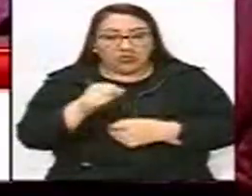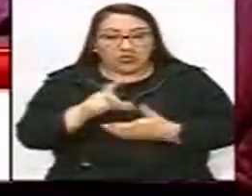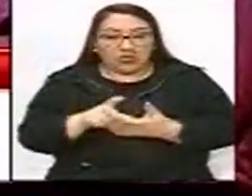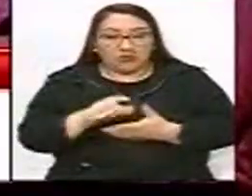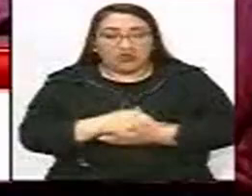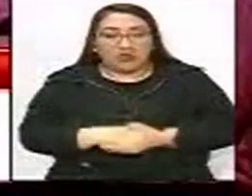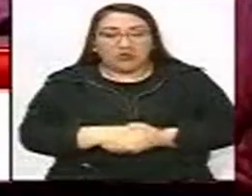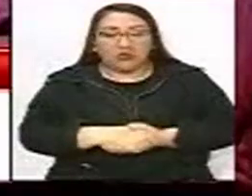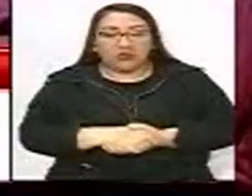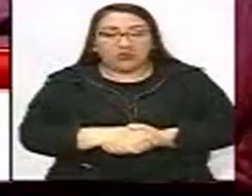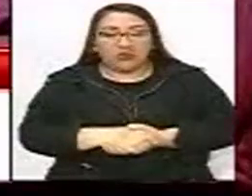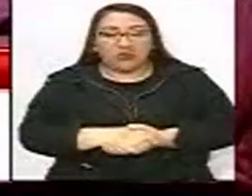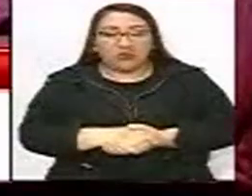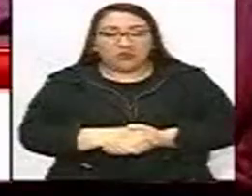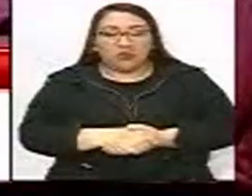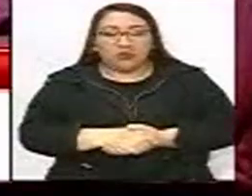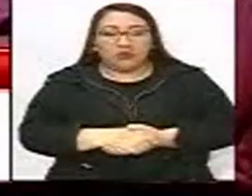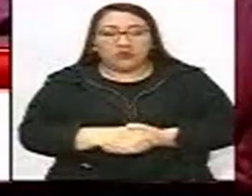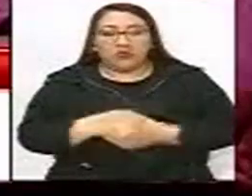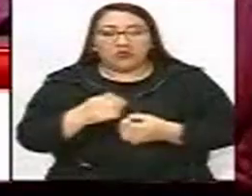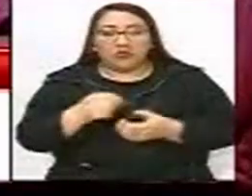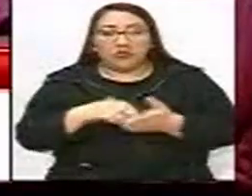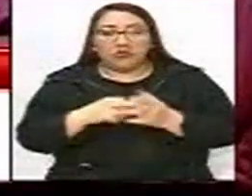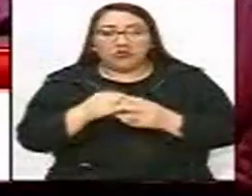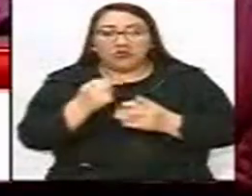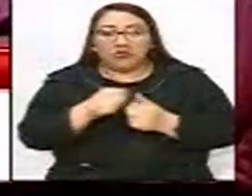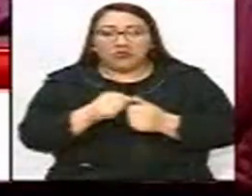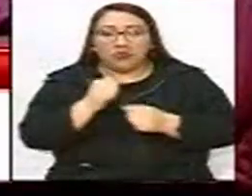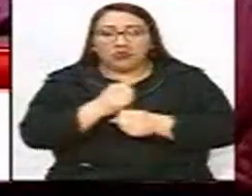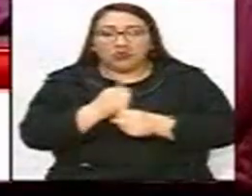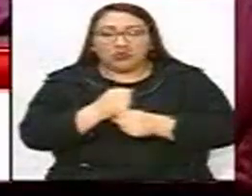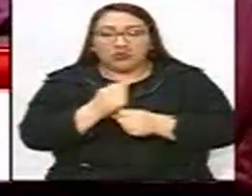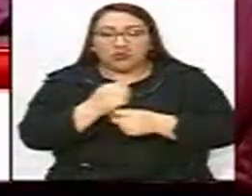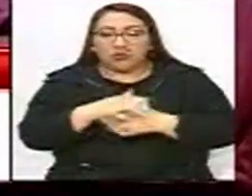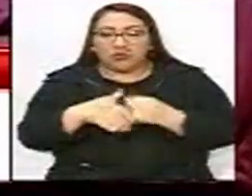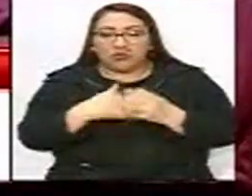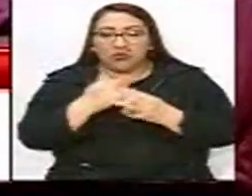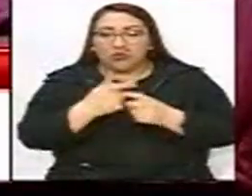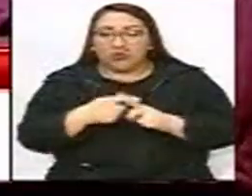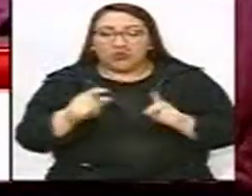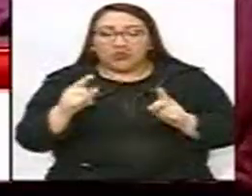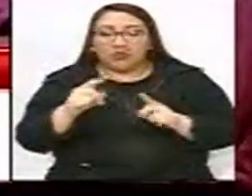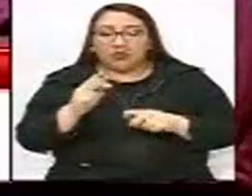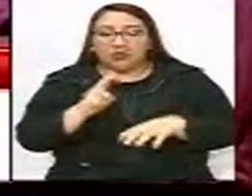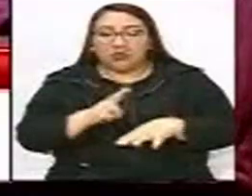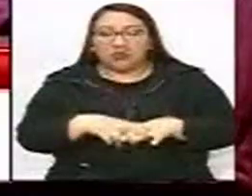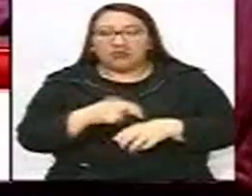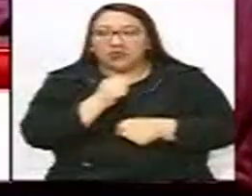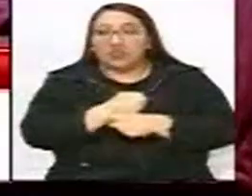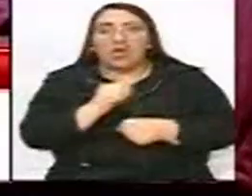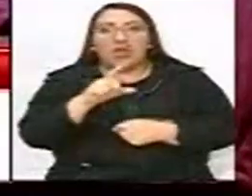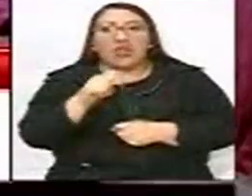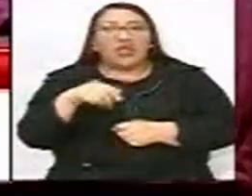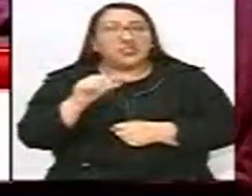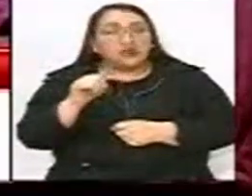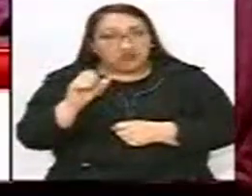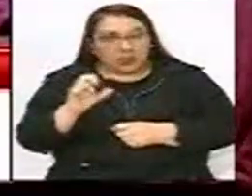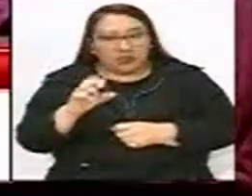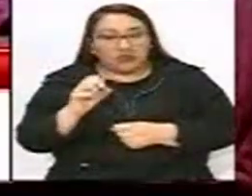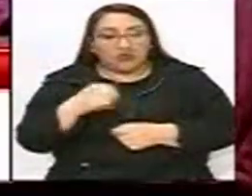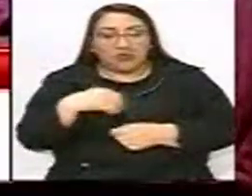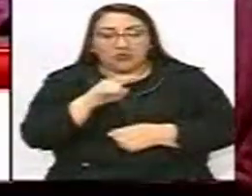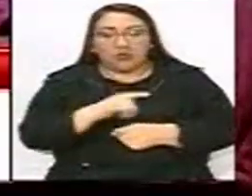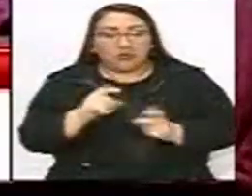Lima en relación al anuncio de incremento de peajes en las vías concesionarias a LANSAC. Tiene uso